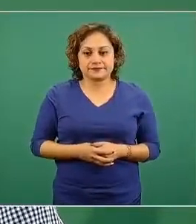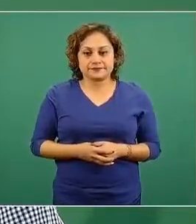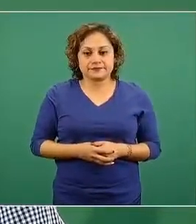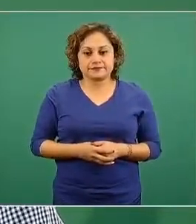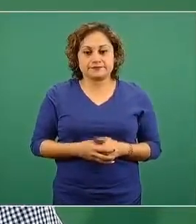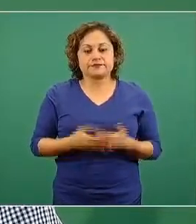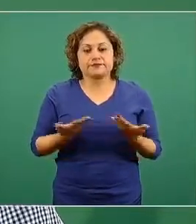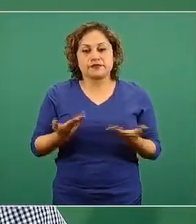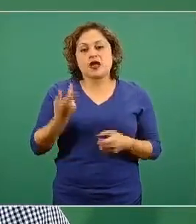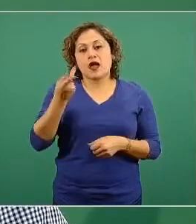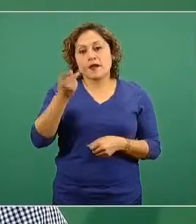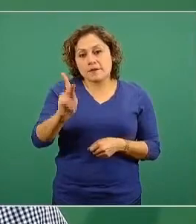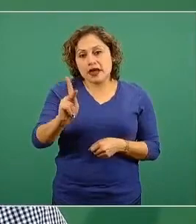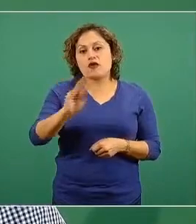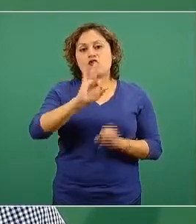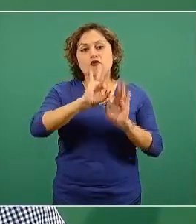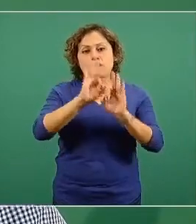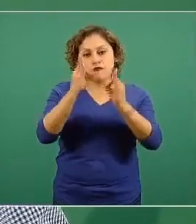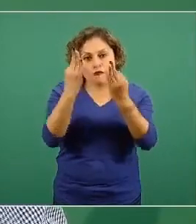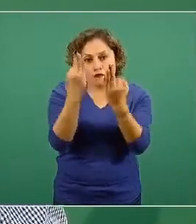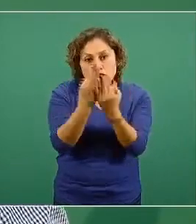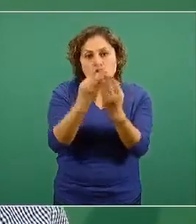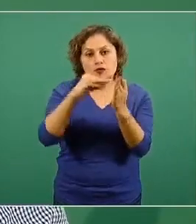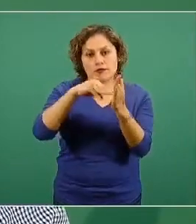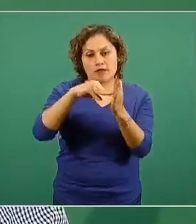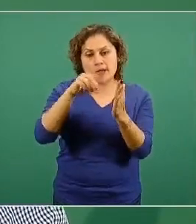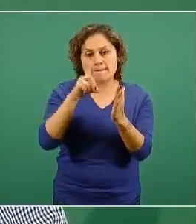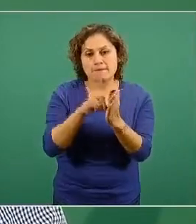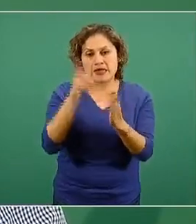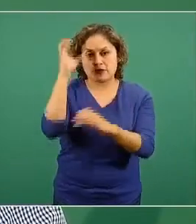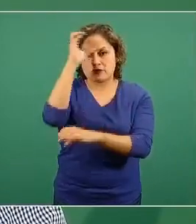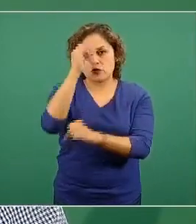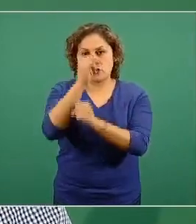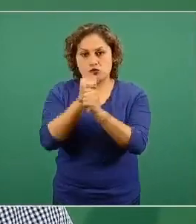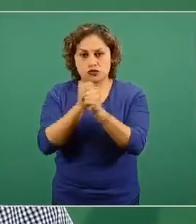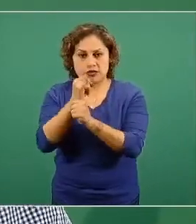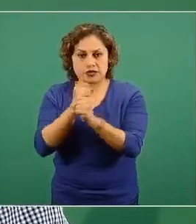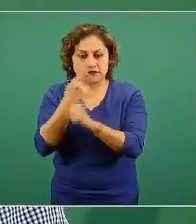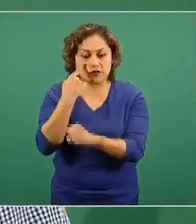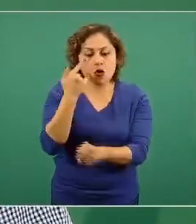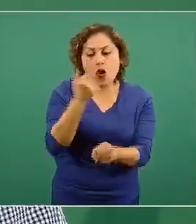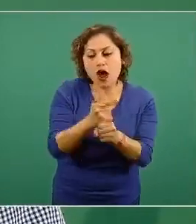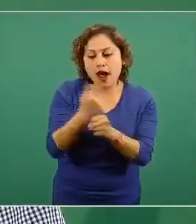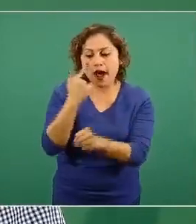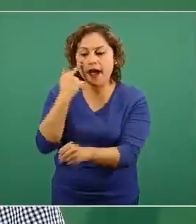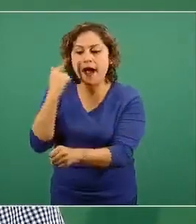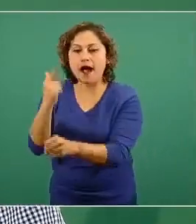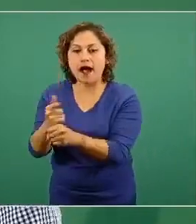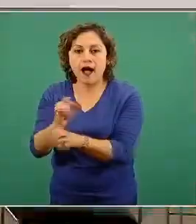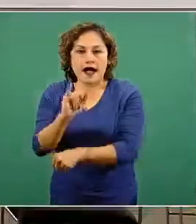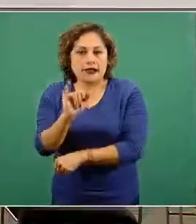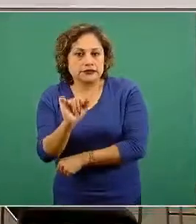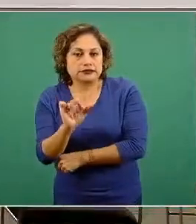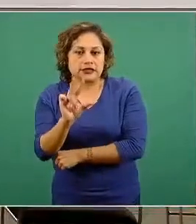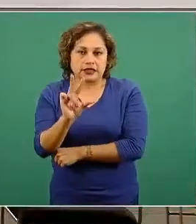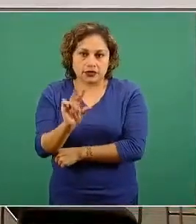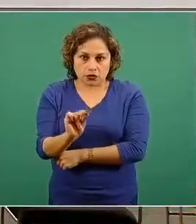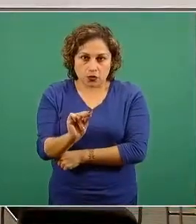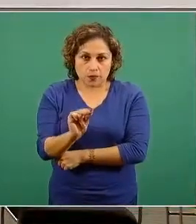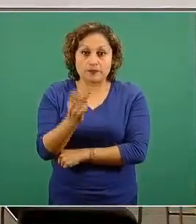con metodología científica que en su momento sí permite identificar. Esto que comento sí se